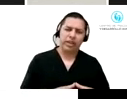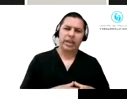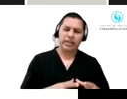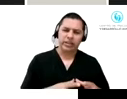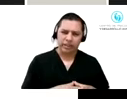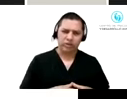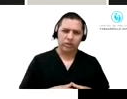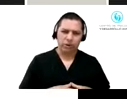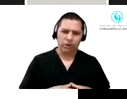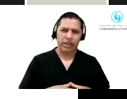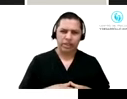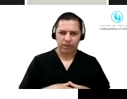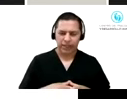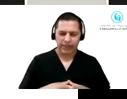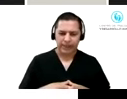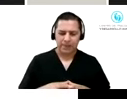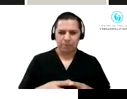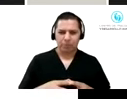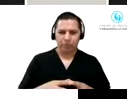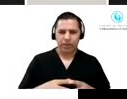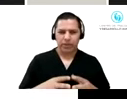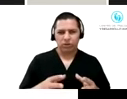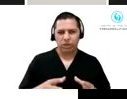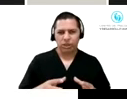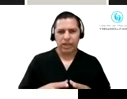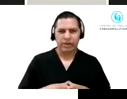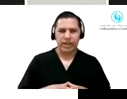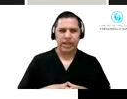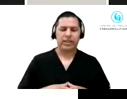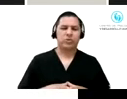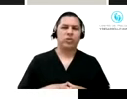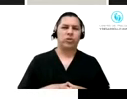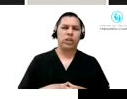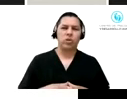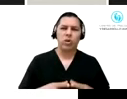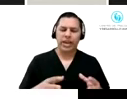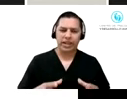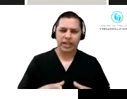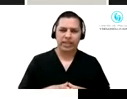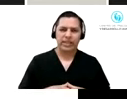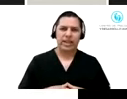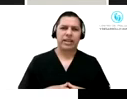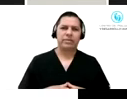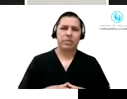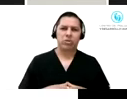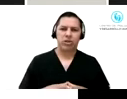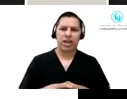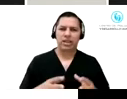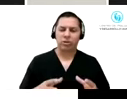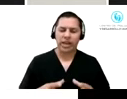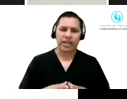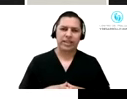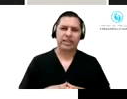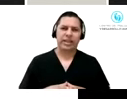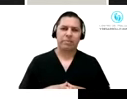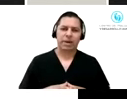unos 100, 150 años atrás, se consideraba que las emociones no eran necesidades primordiales,